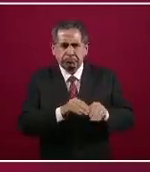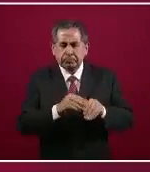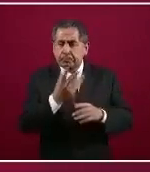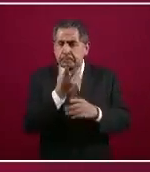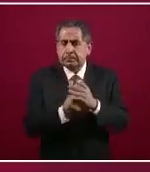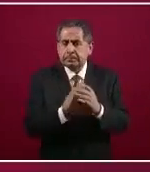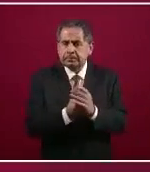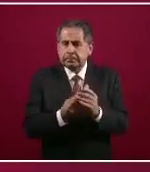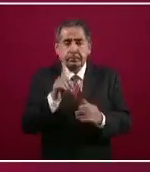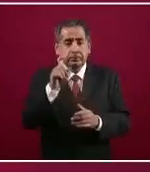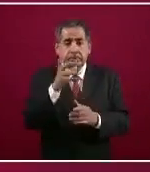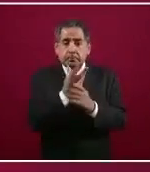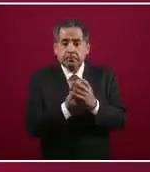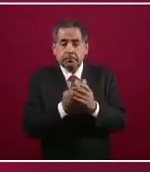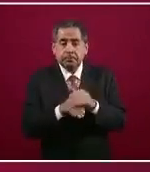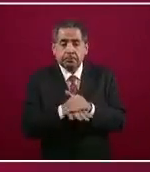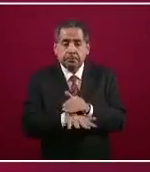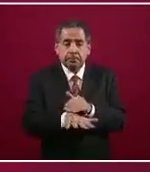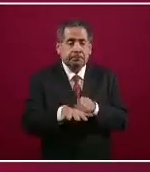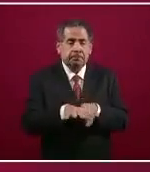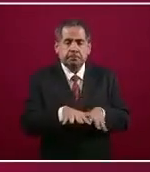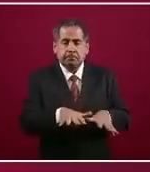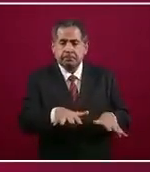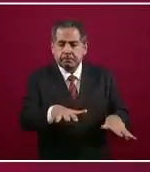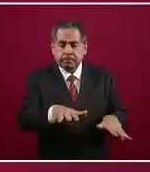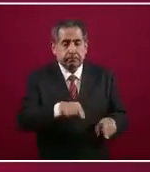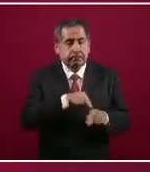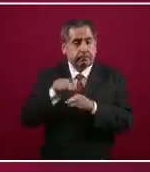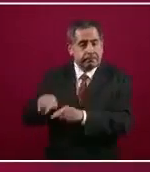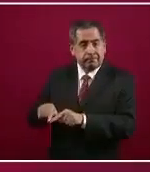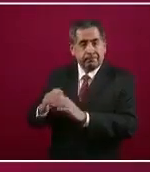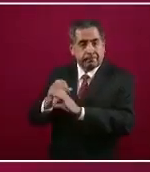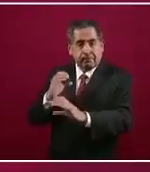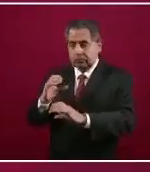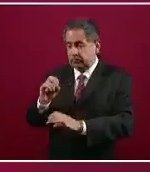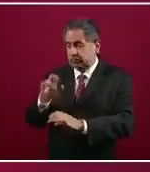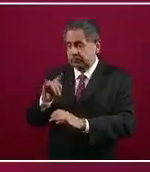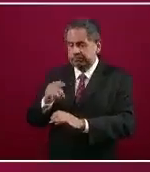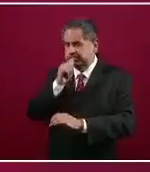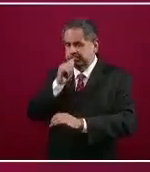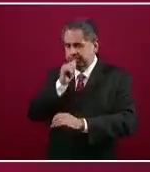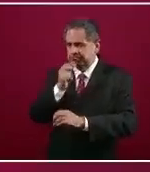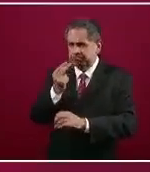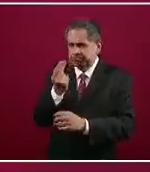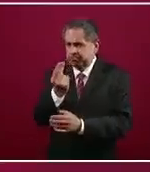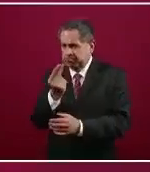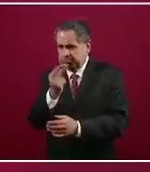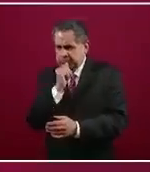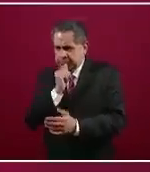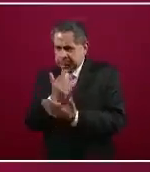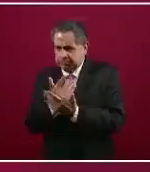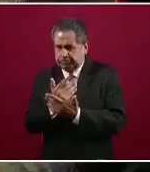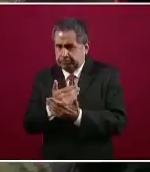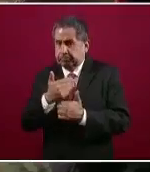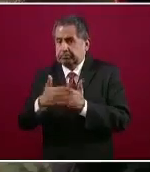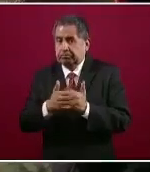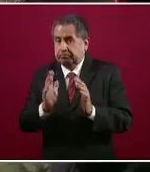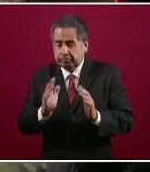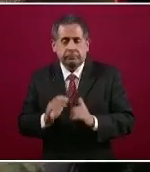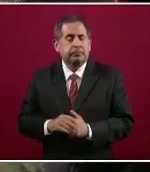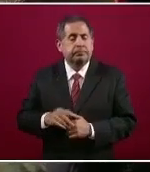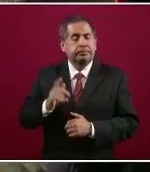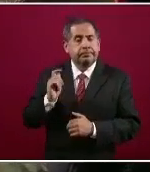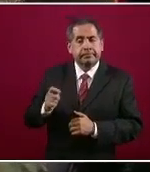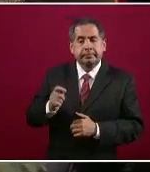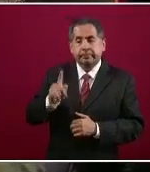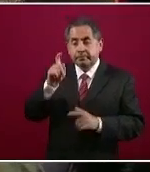se debe en cuanto a la función del túnel emisor Oriente se refiere. Otra cosa que estamos observando es que muchos de los temas de